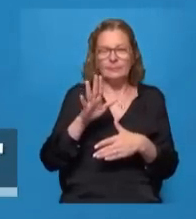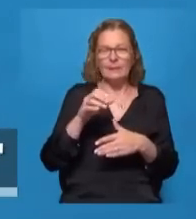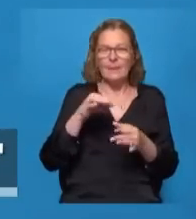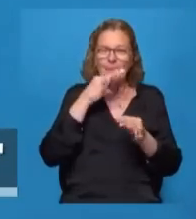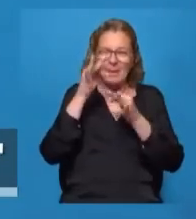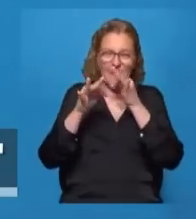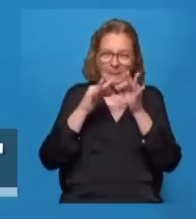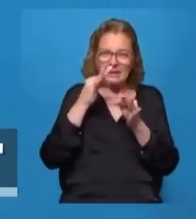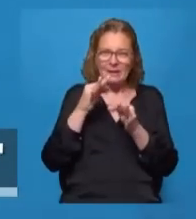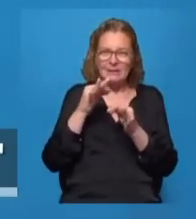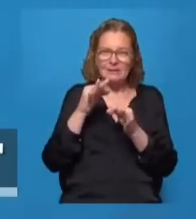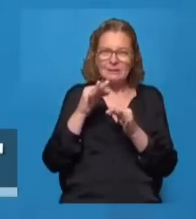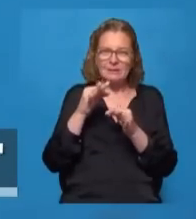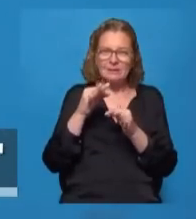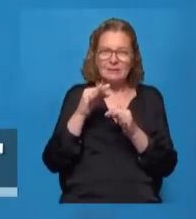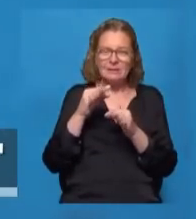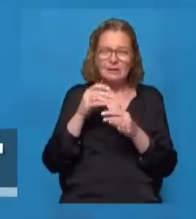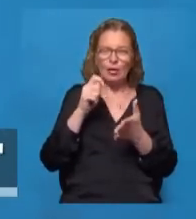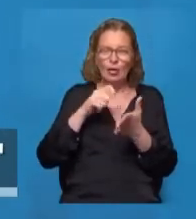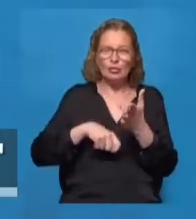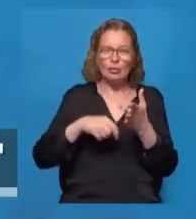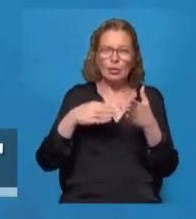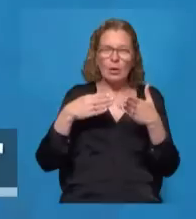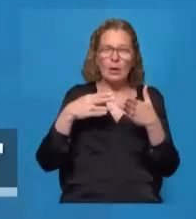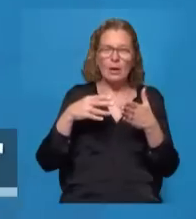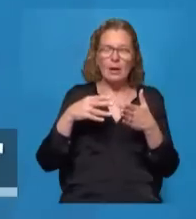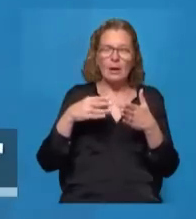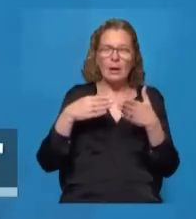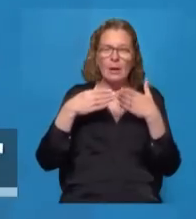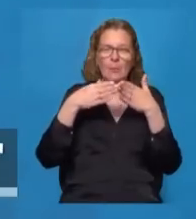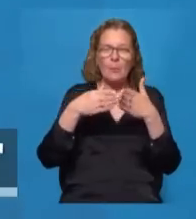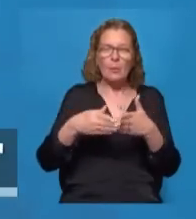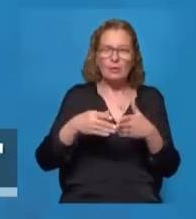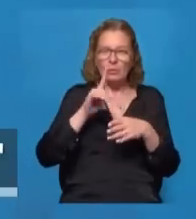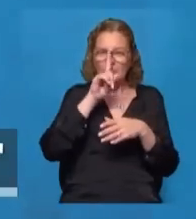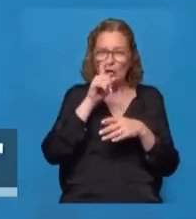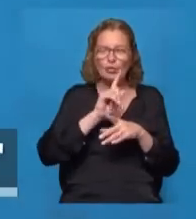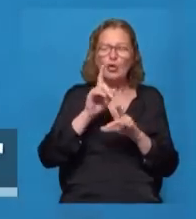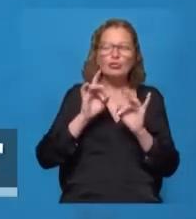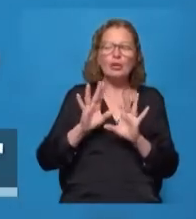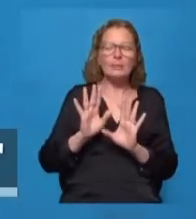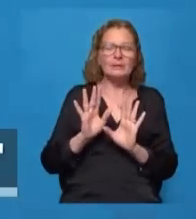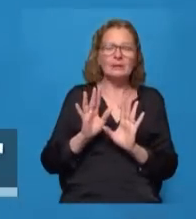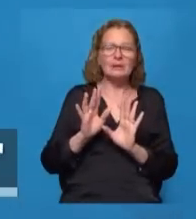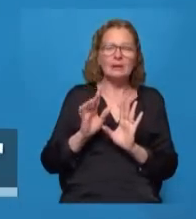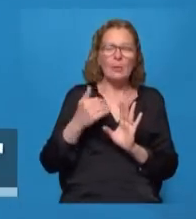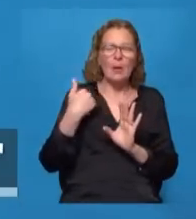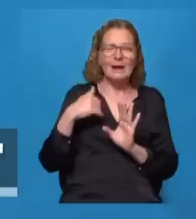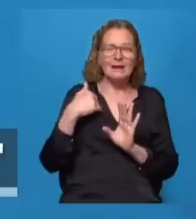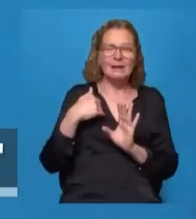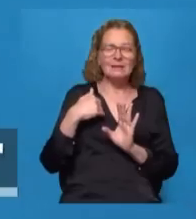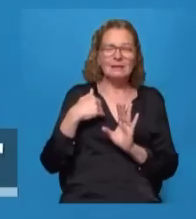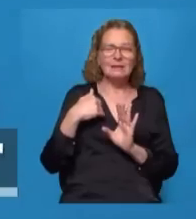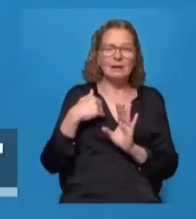explican que el control del puerto de Montevideo no es solo el control del puerto de Montevideo sino que como Argentina no ha